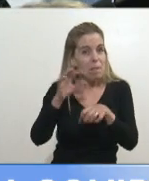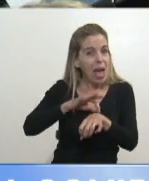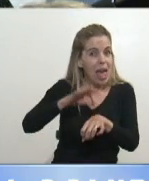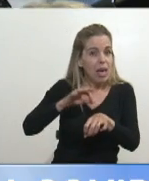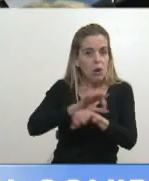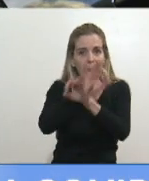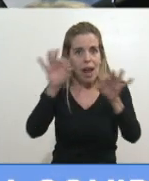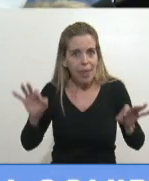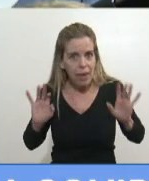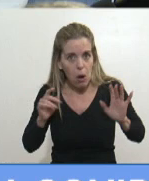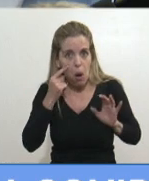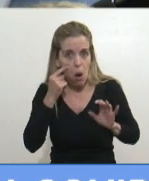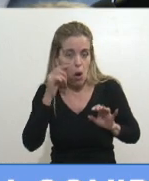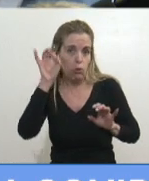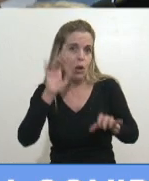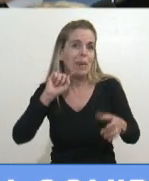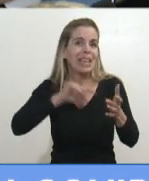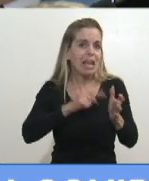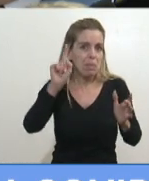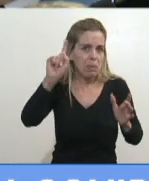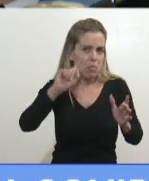Esto no está pasando acá en la capital, está pasando en todo el país.